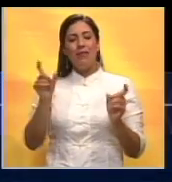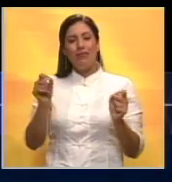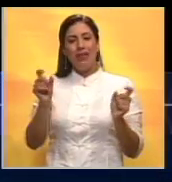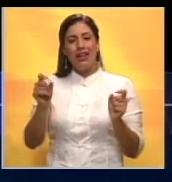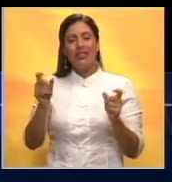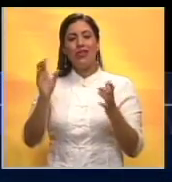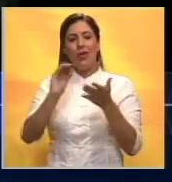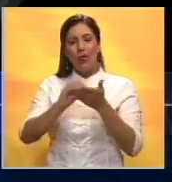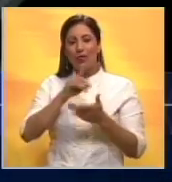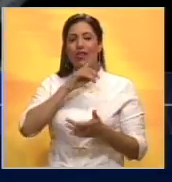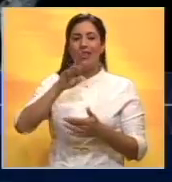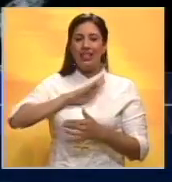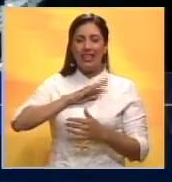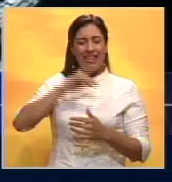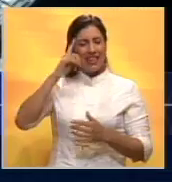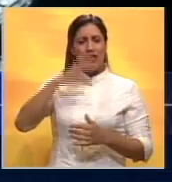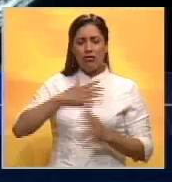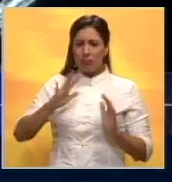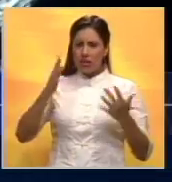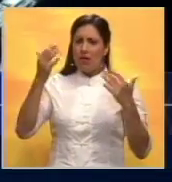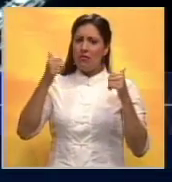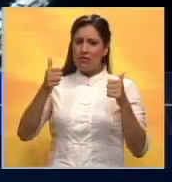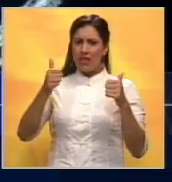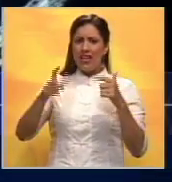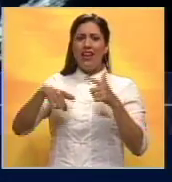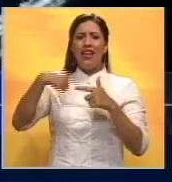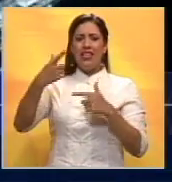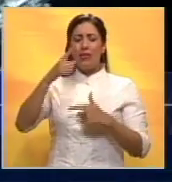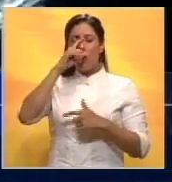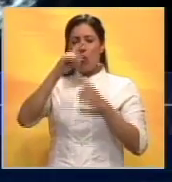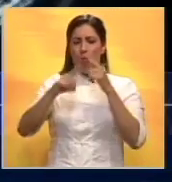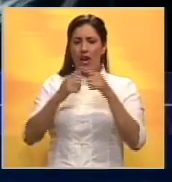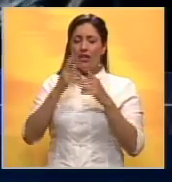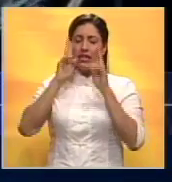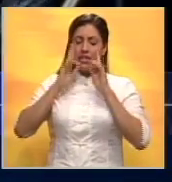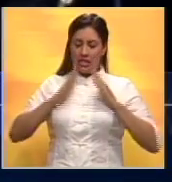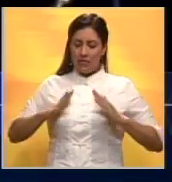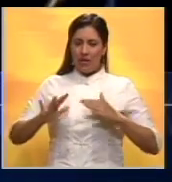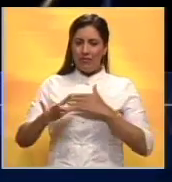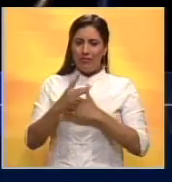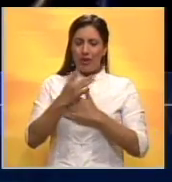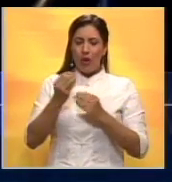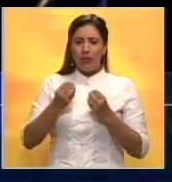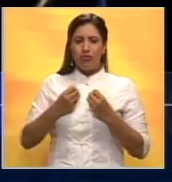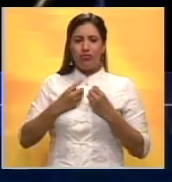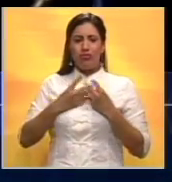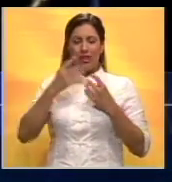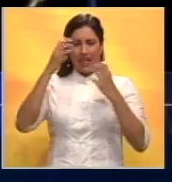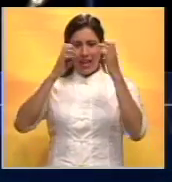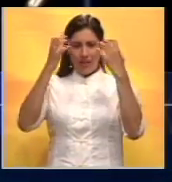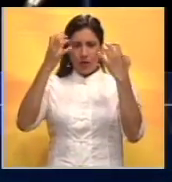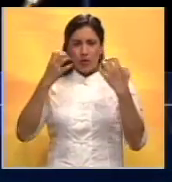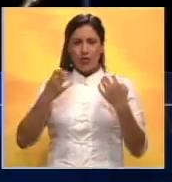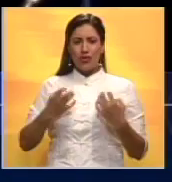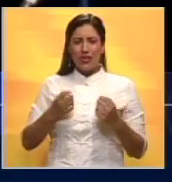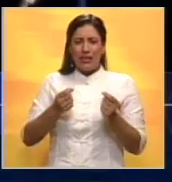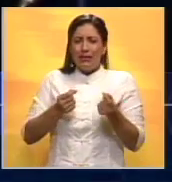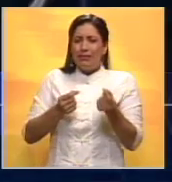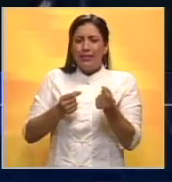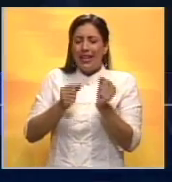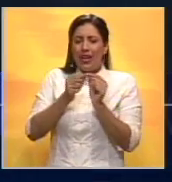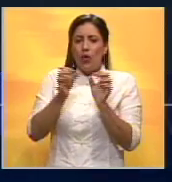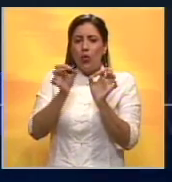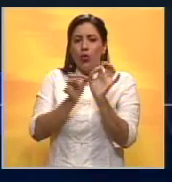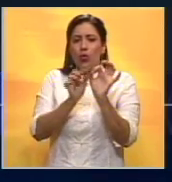condición y dijo que incluso llegó a creer que se había curado después de estar un año limpio pero ahora un escáner de control ha revelado un pequeño